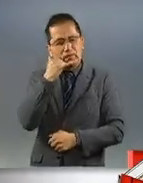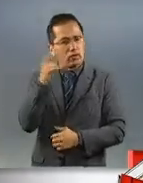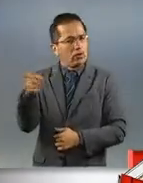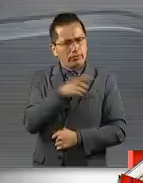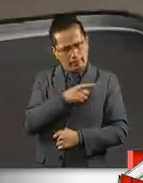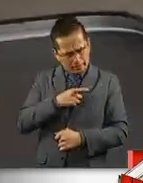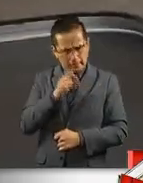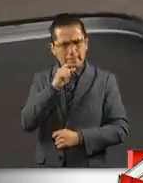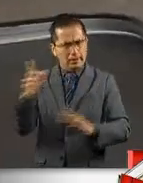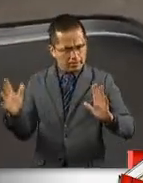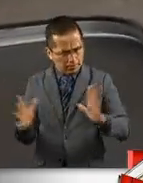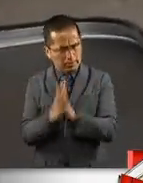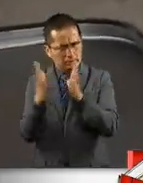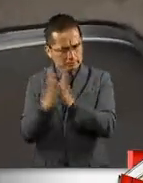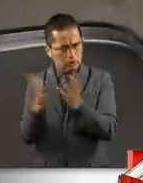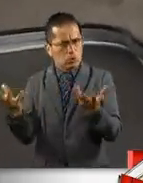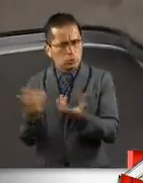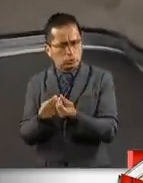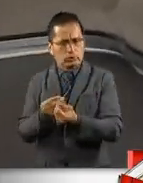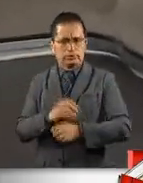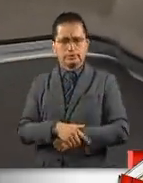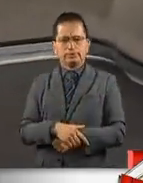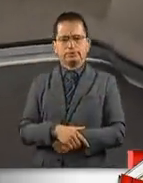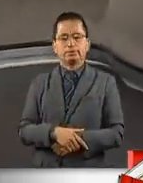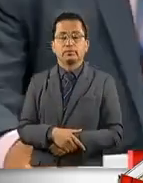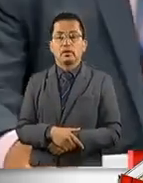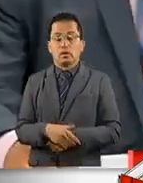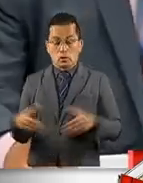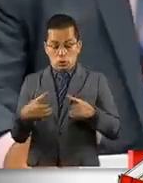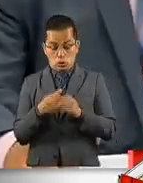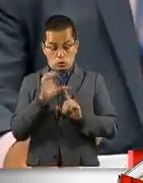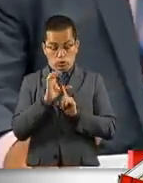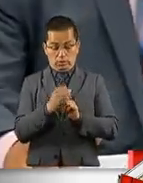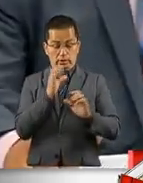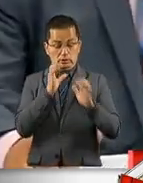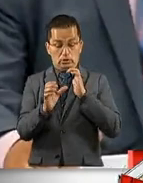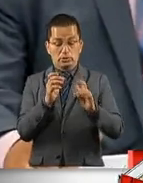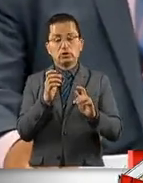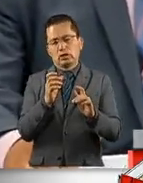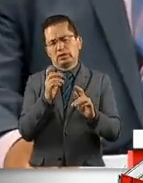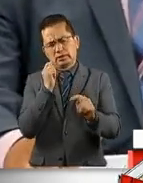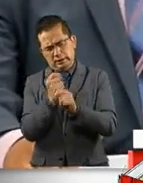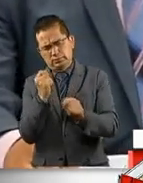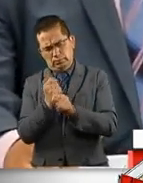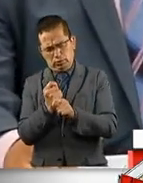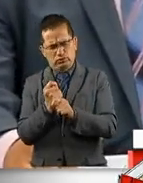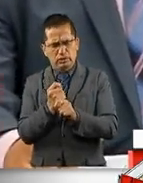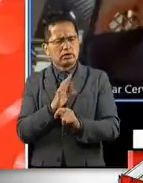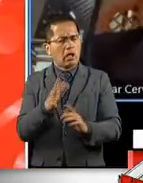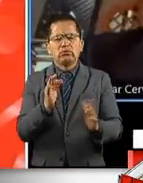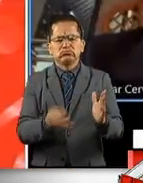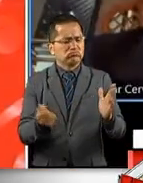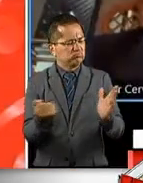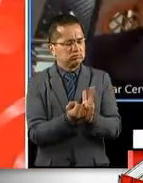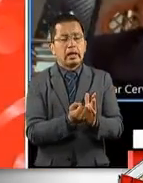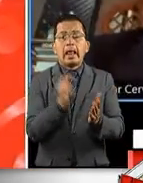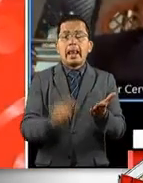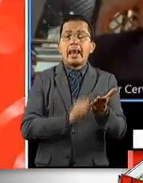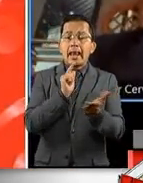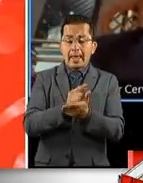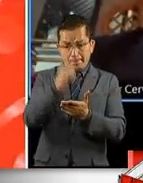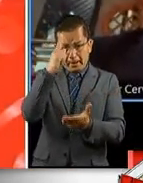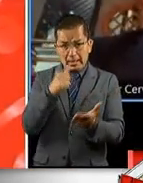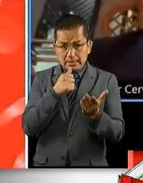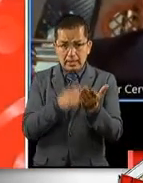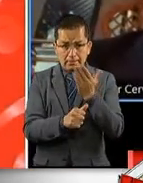causa. Las y los senadores de la Comisión de Comunicaciones y Transportes aprobaron también cambios a la Ley del Servicio Postal Mexicano para